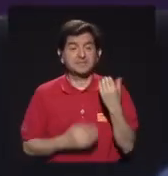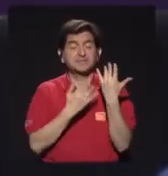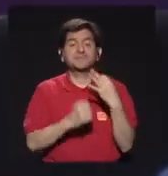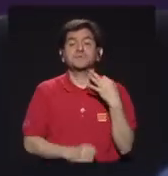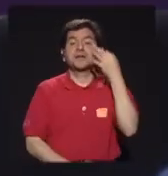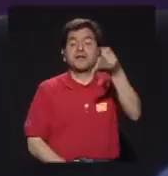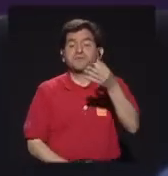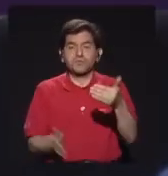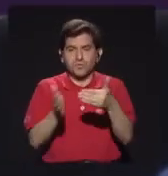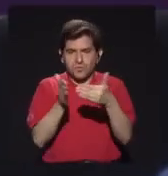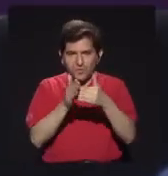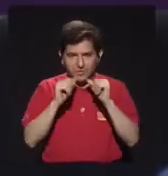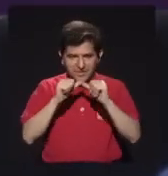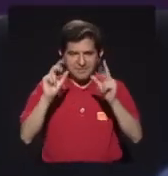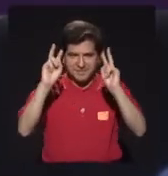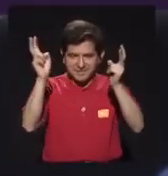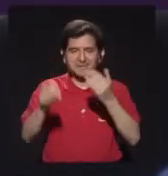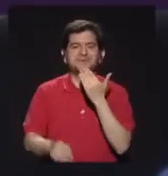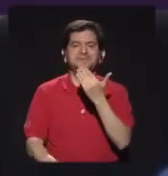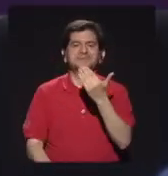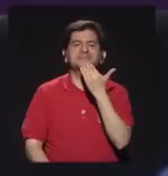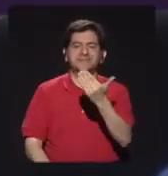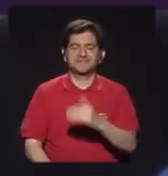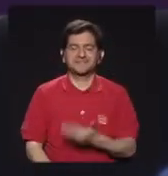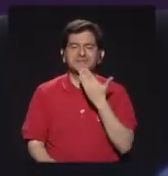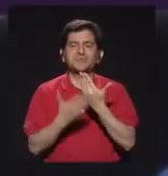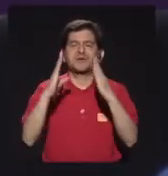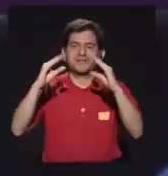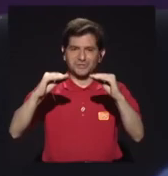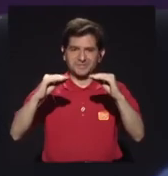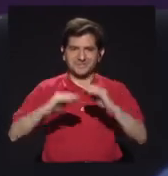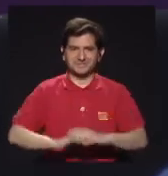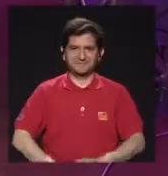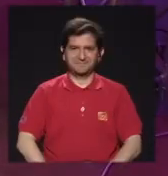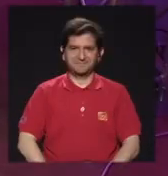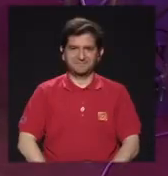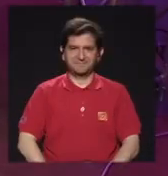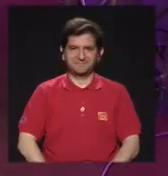otra ocasión podamos continuar con estos temas muchas gracias buenas noches